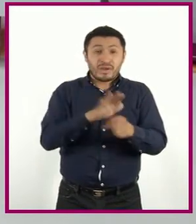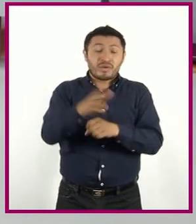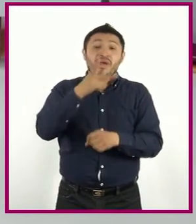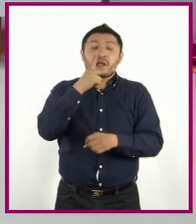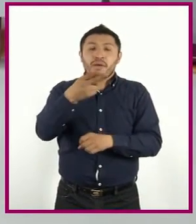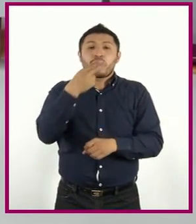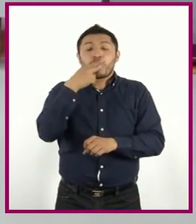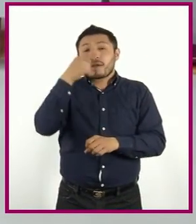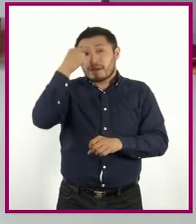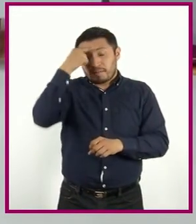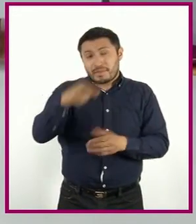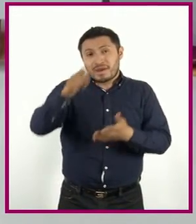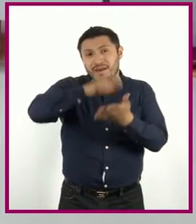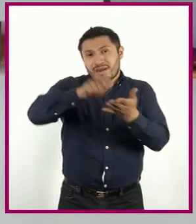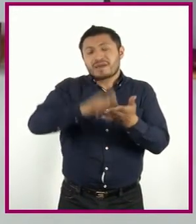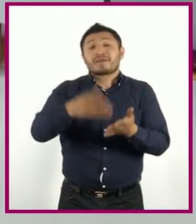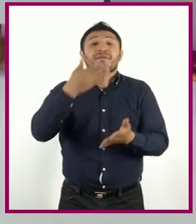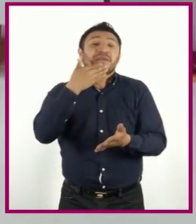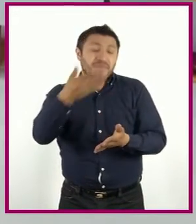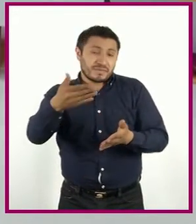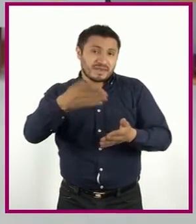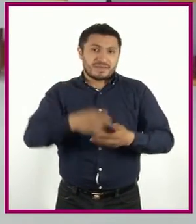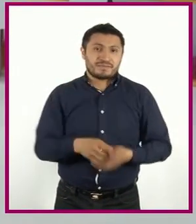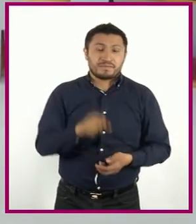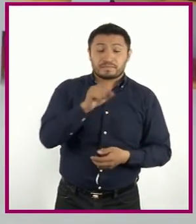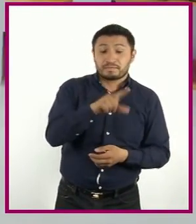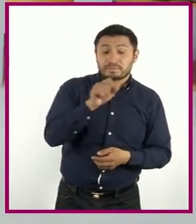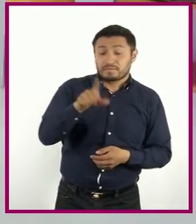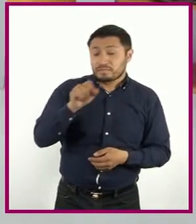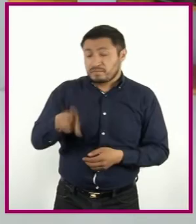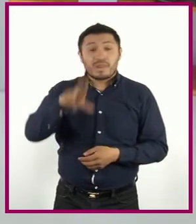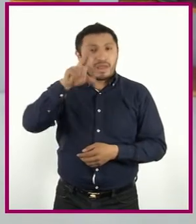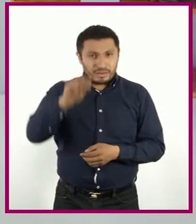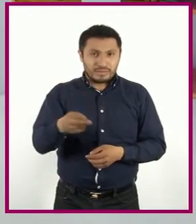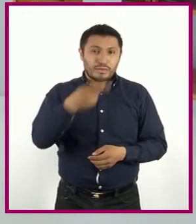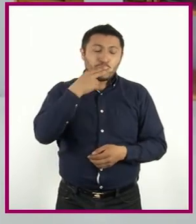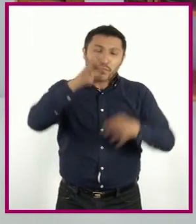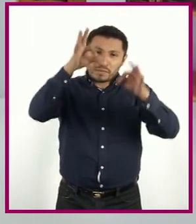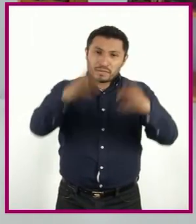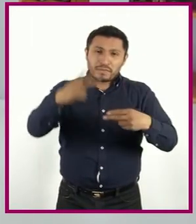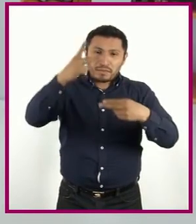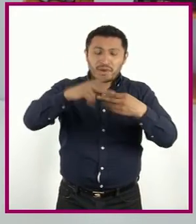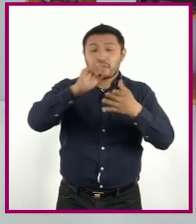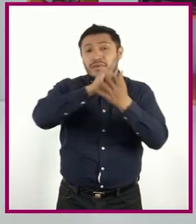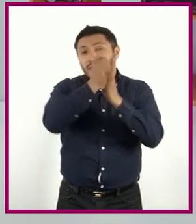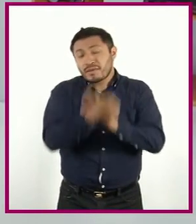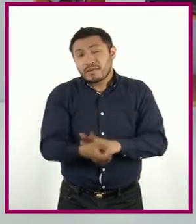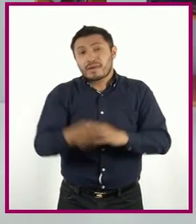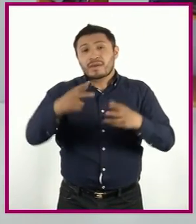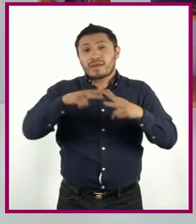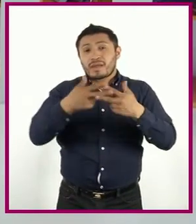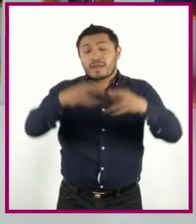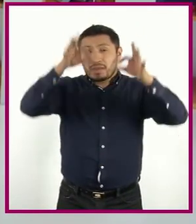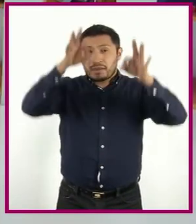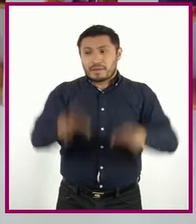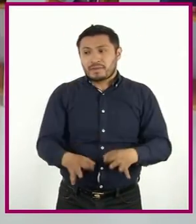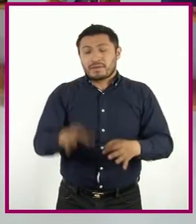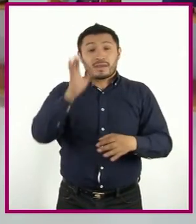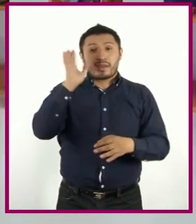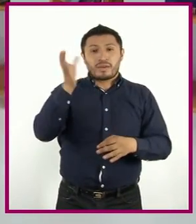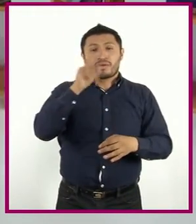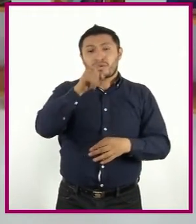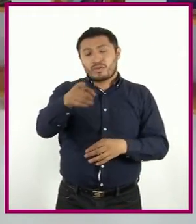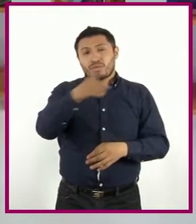apoyarnos al escribir y evitar la redundancia. El uso correcto de pronombres y sinónimos es una herramienta útil cuando tenemos